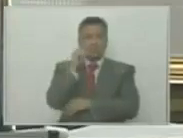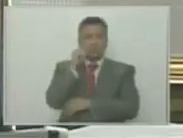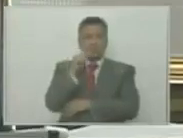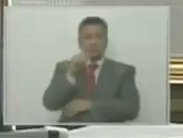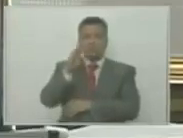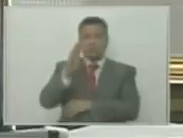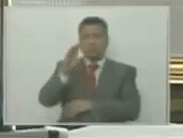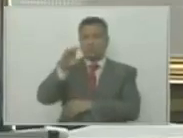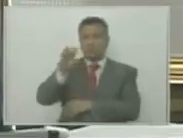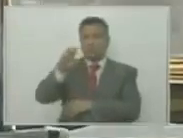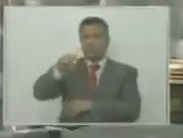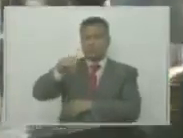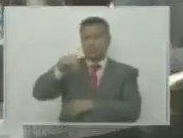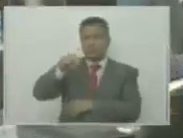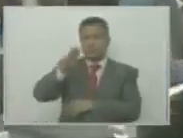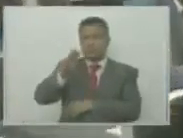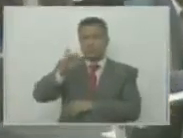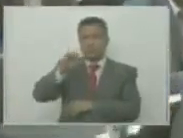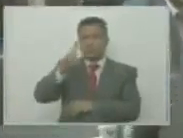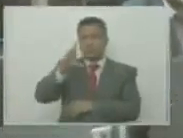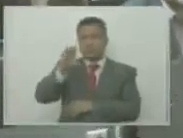Torres.